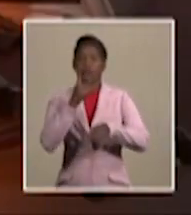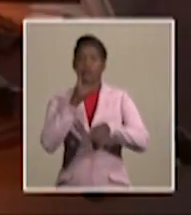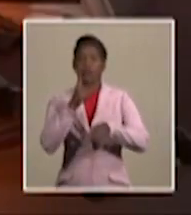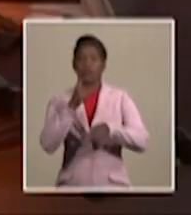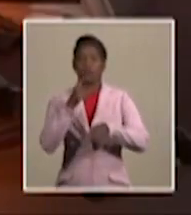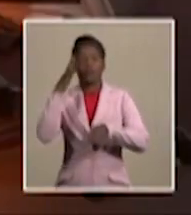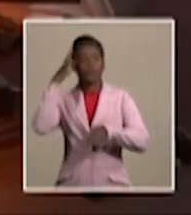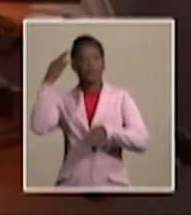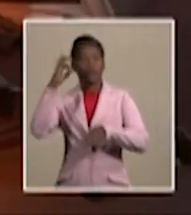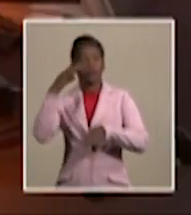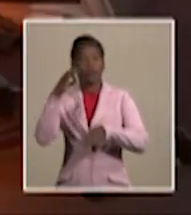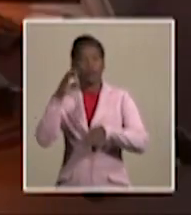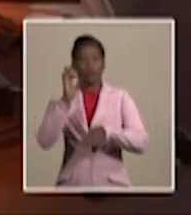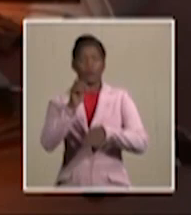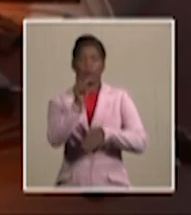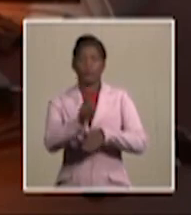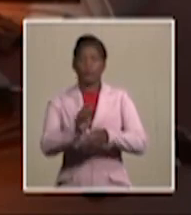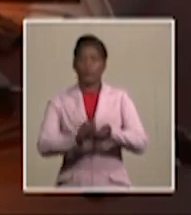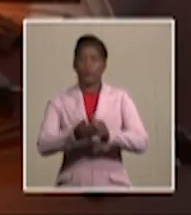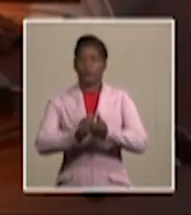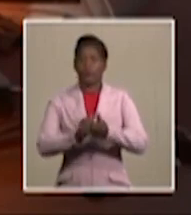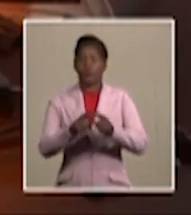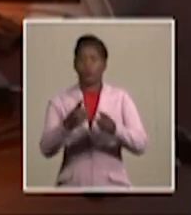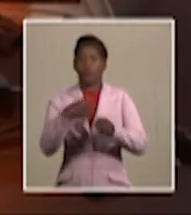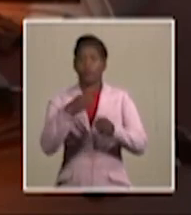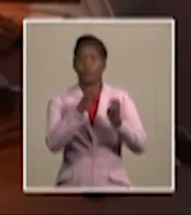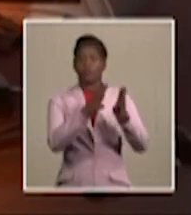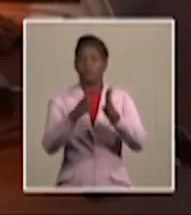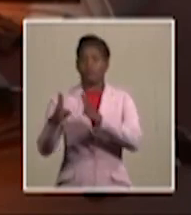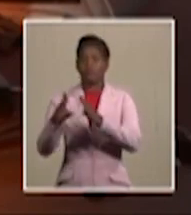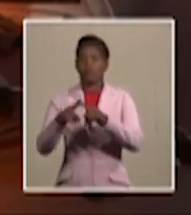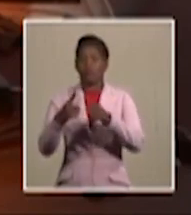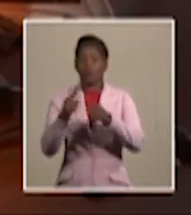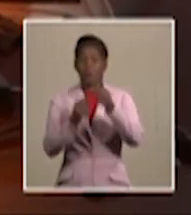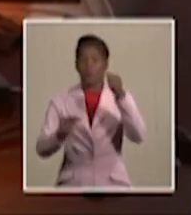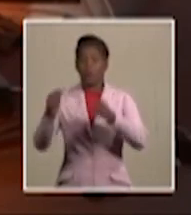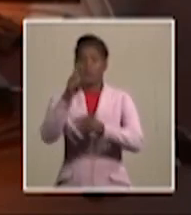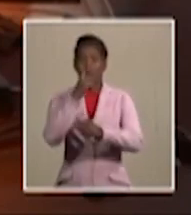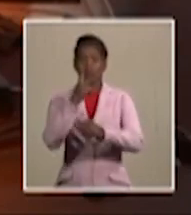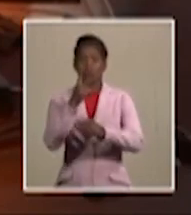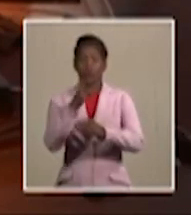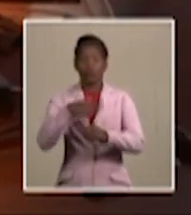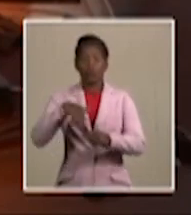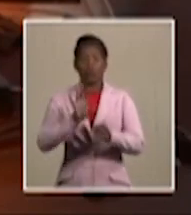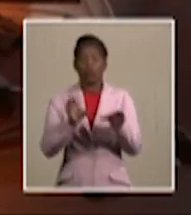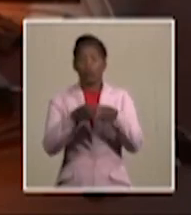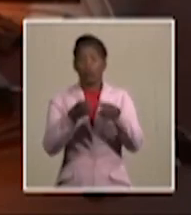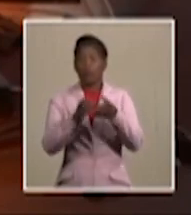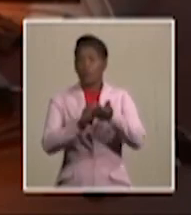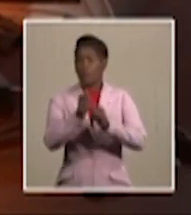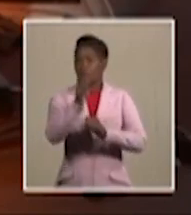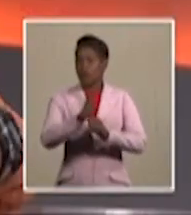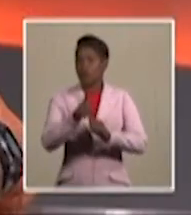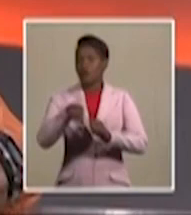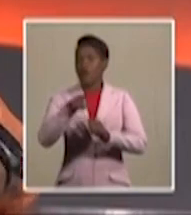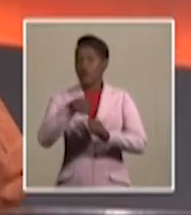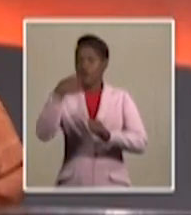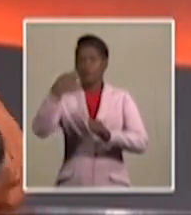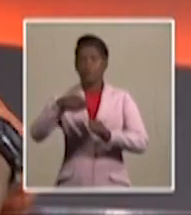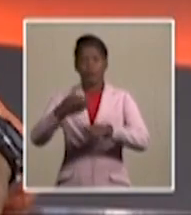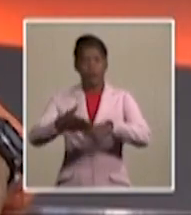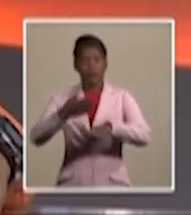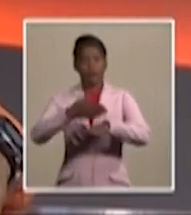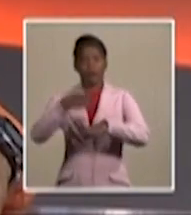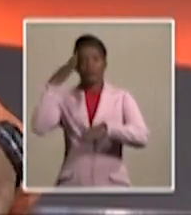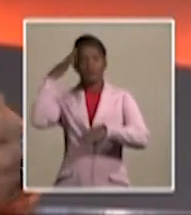y que transita primero porque se ha garantizado que todas las disciplinas deportivas de nuestro movimiento deportivo en este caso